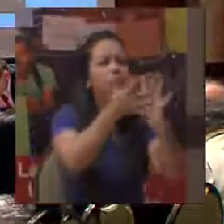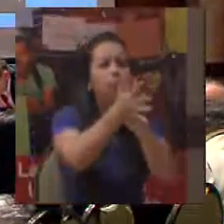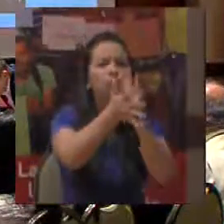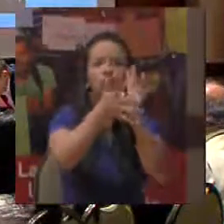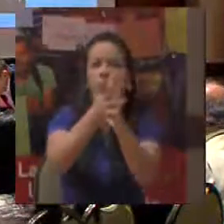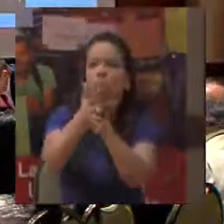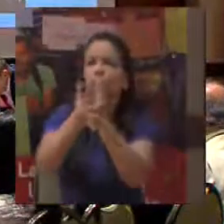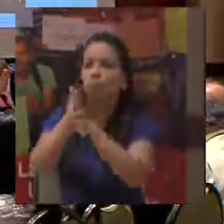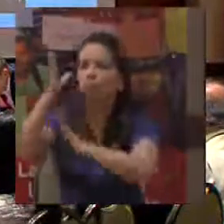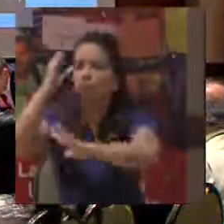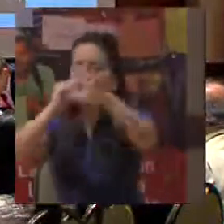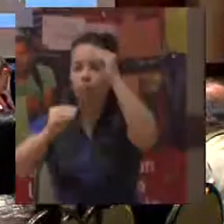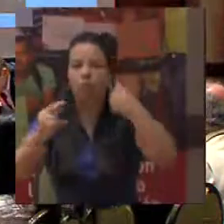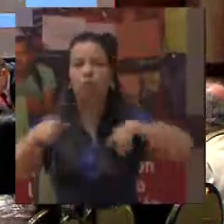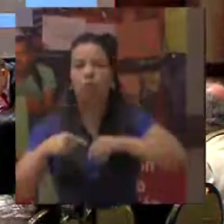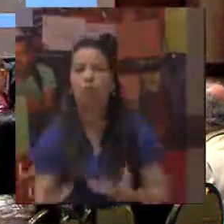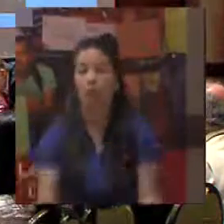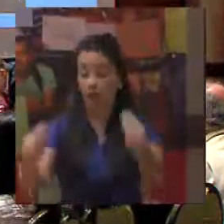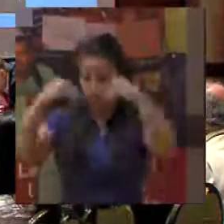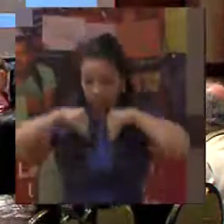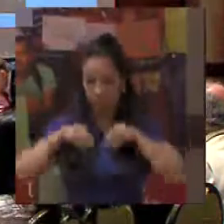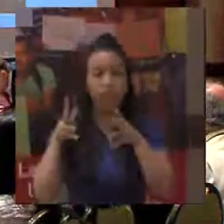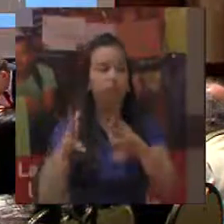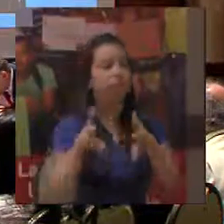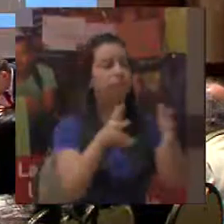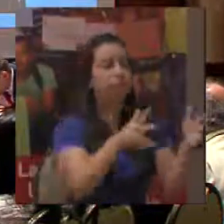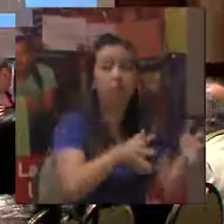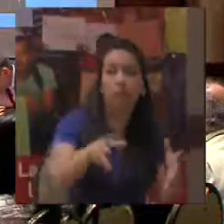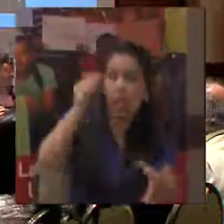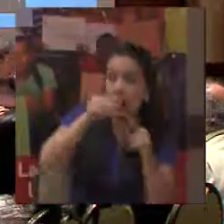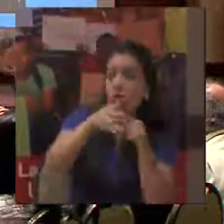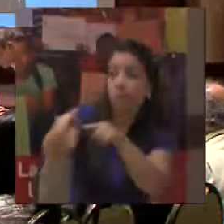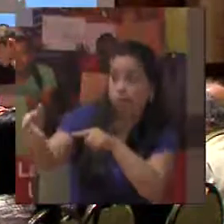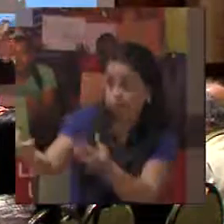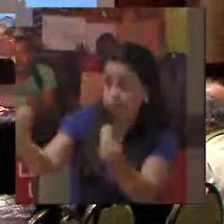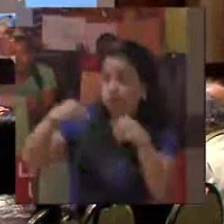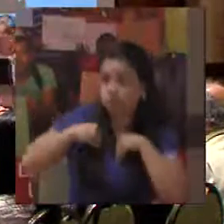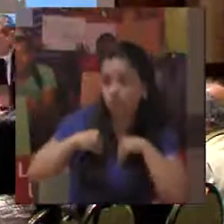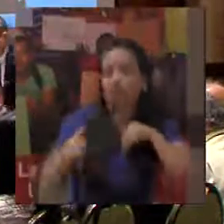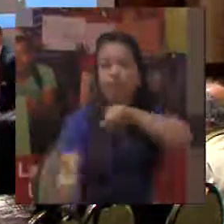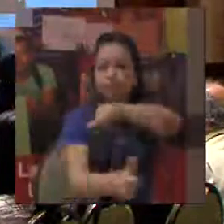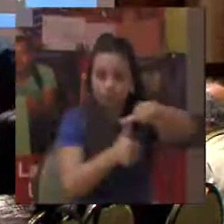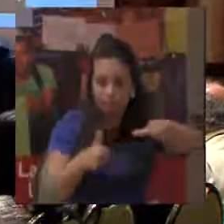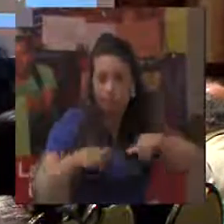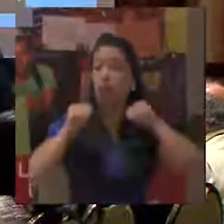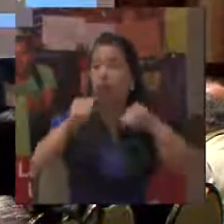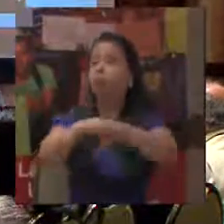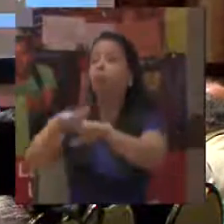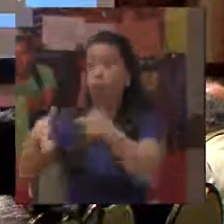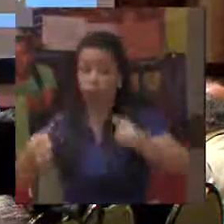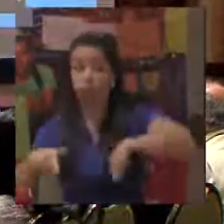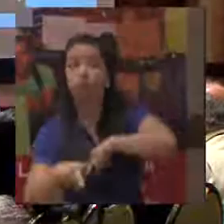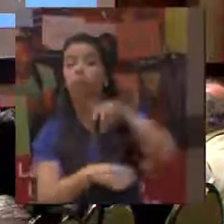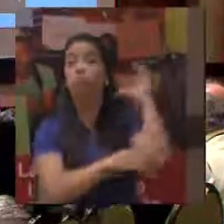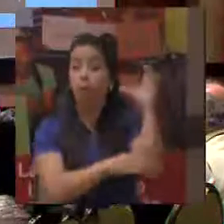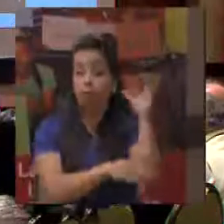allá, pero enseñándole y compartiendo también los logros de lo que sabemos hacer en Colombia, construyendo políticas en